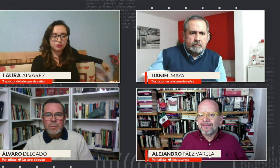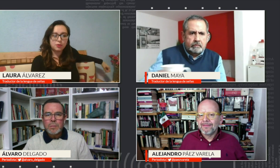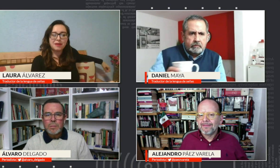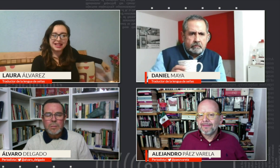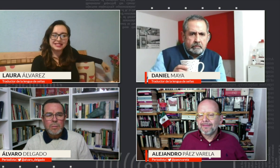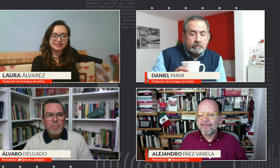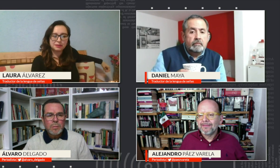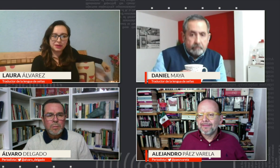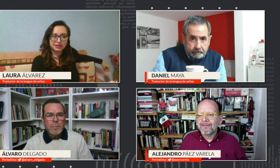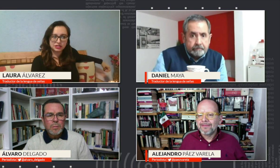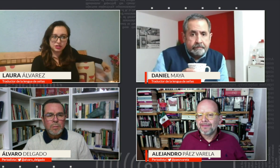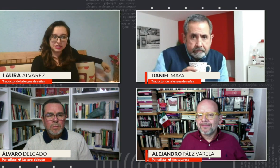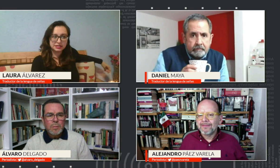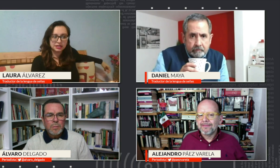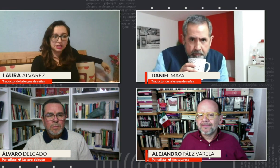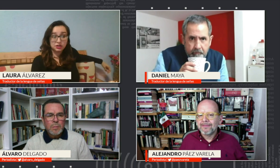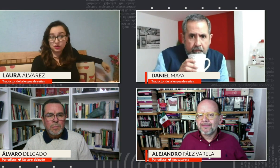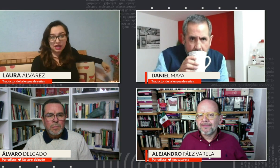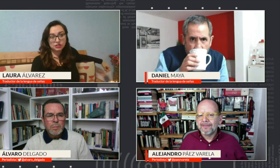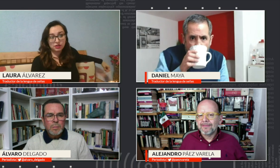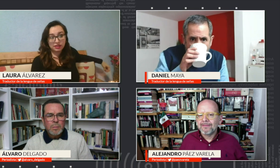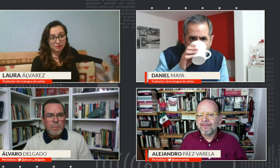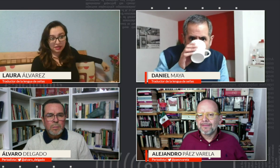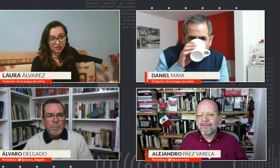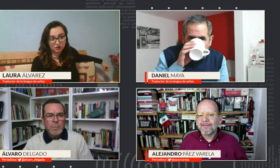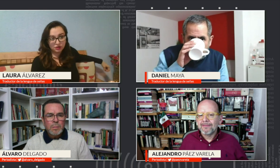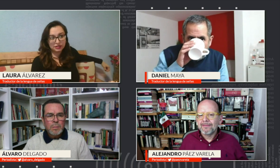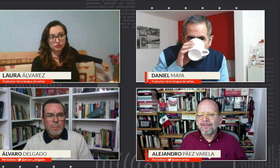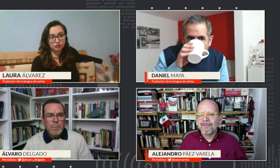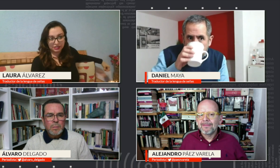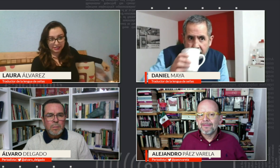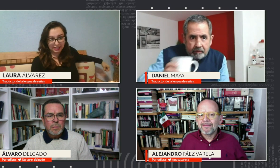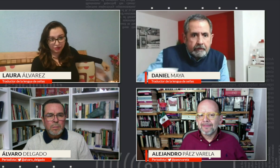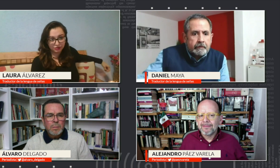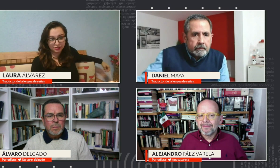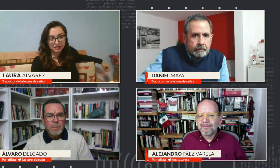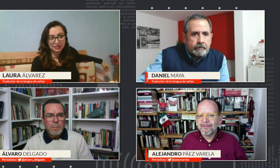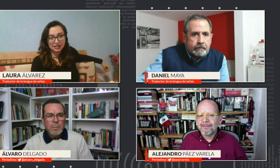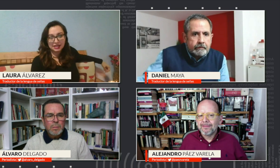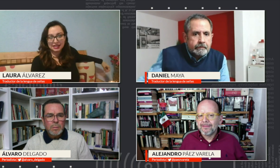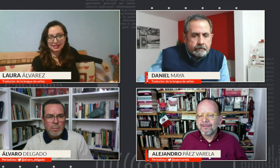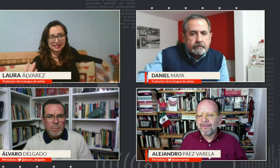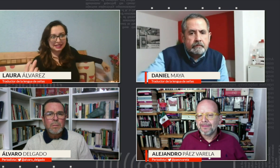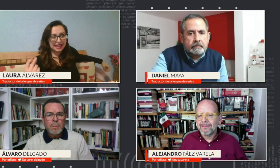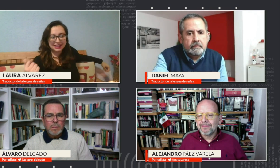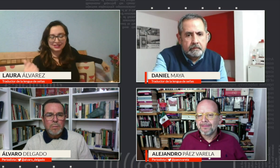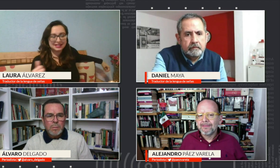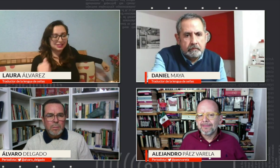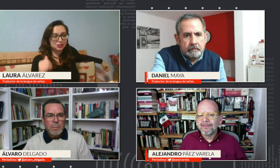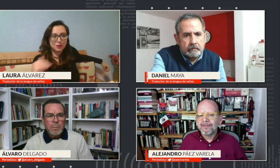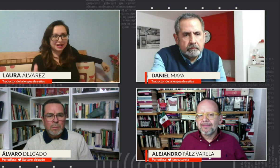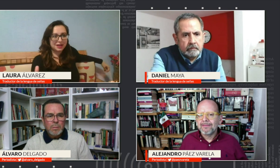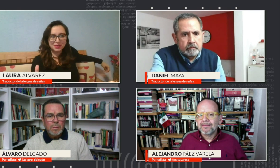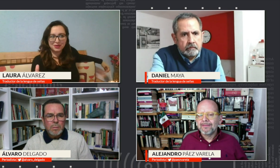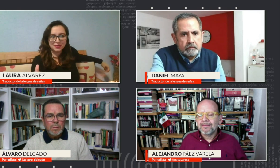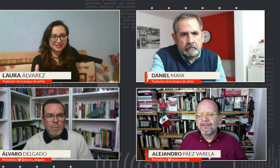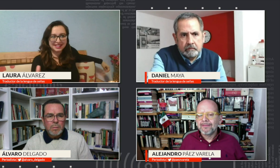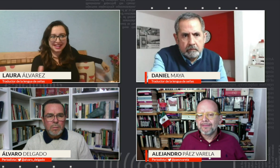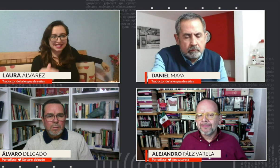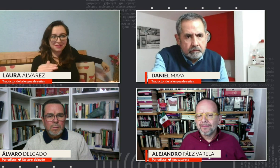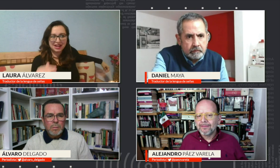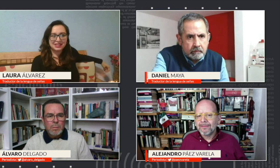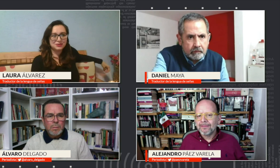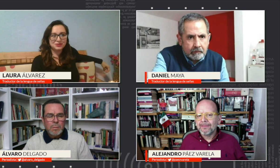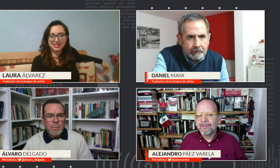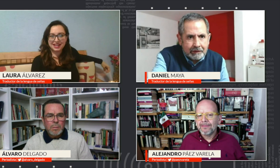que hubo malas interpretaciones, no en la Ciudad de México, en otros estados, y súper rápido